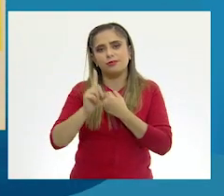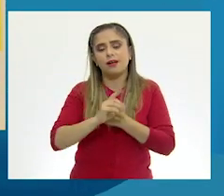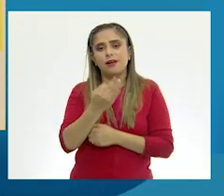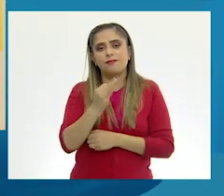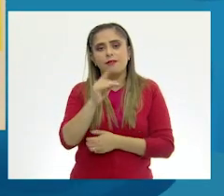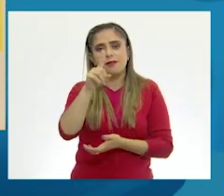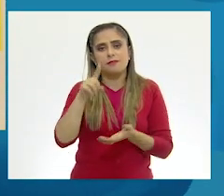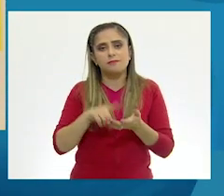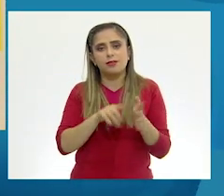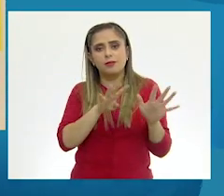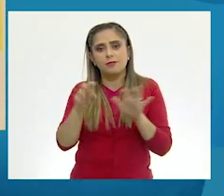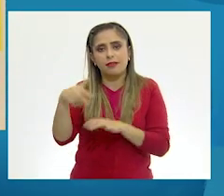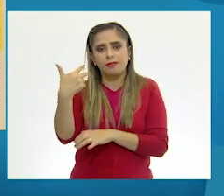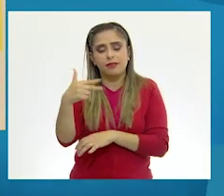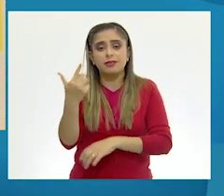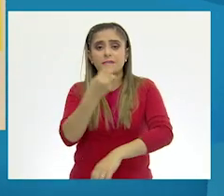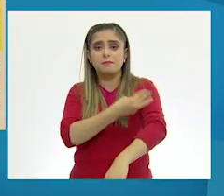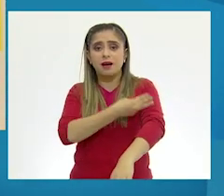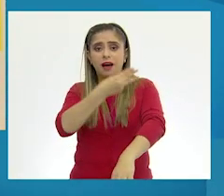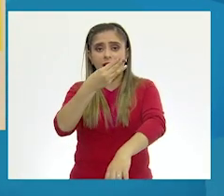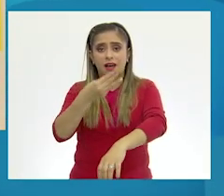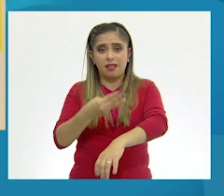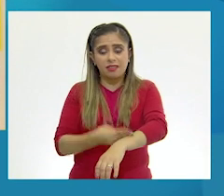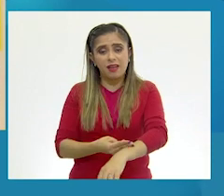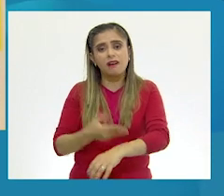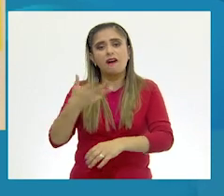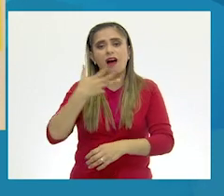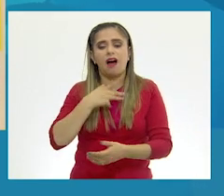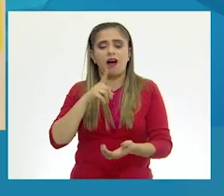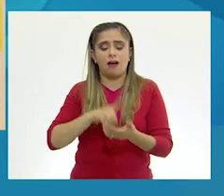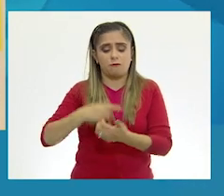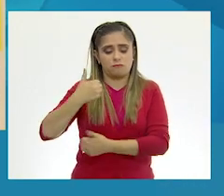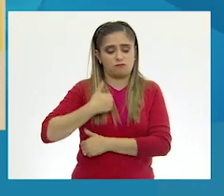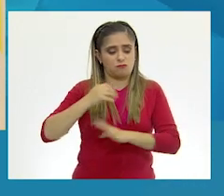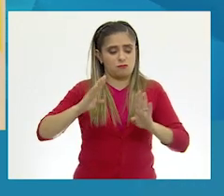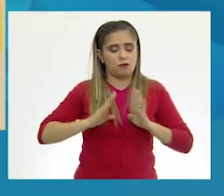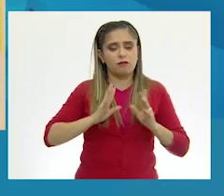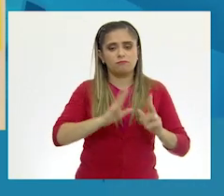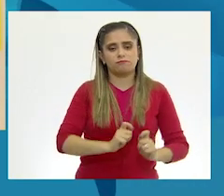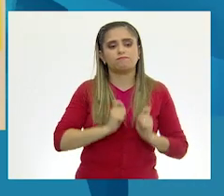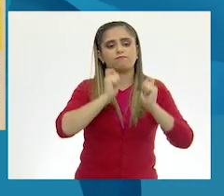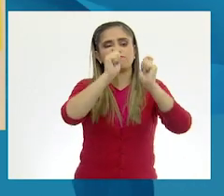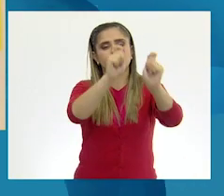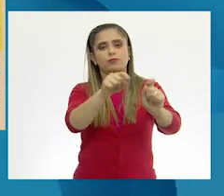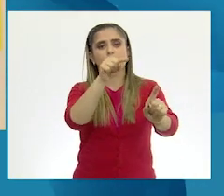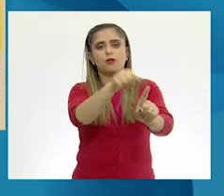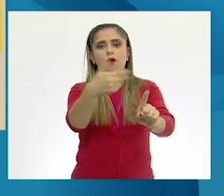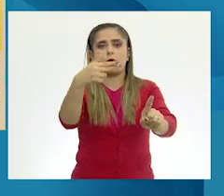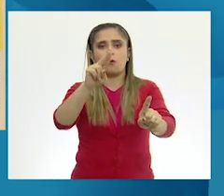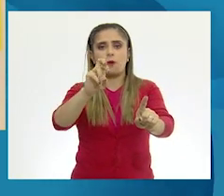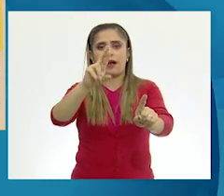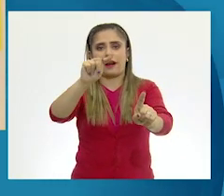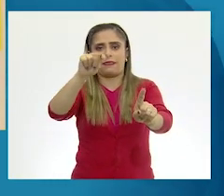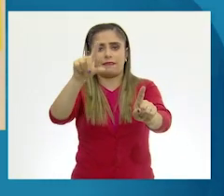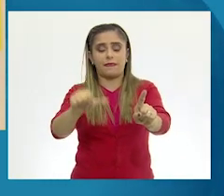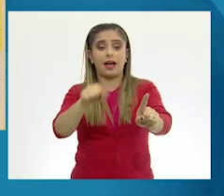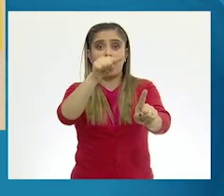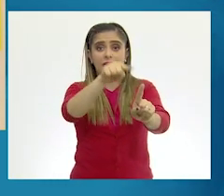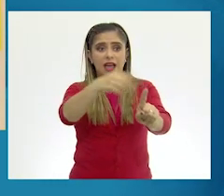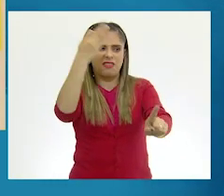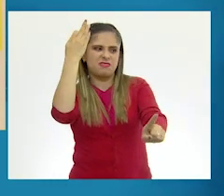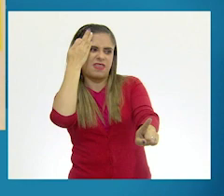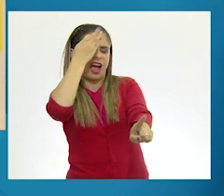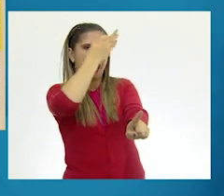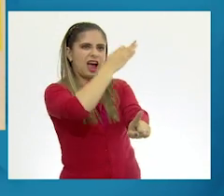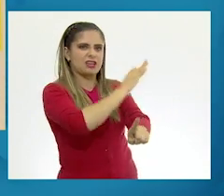1913. Madero había entregado el mando de sus tropas al general Victoriano Huerta, pero este lo traicionó e